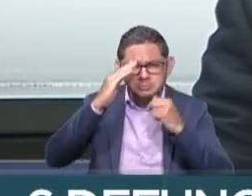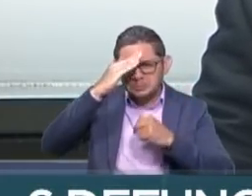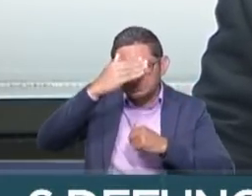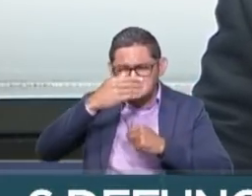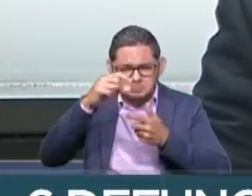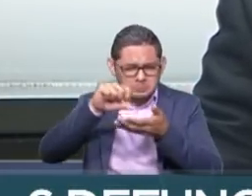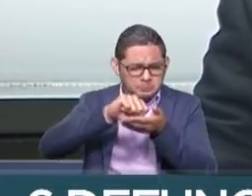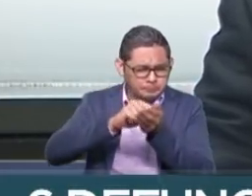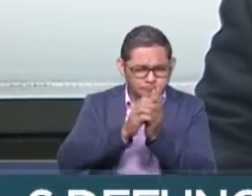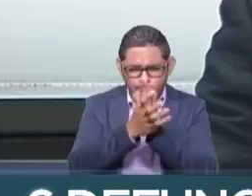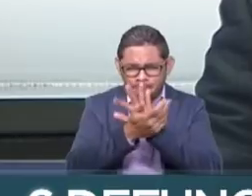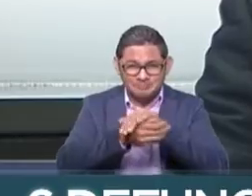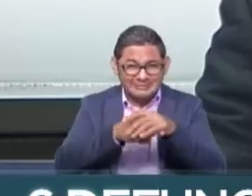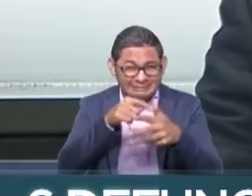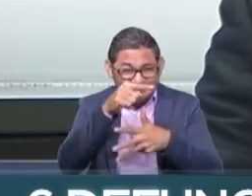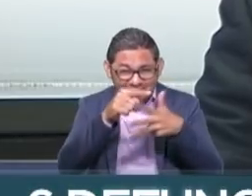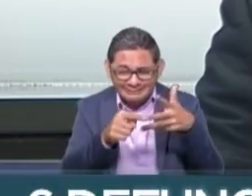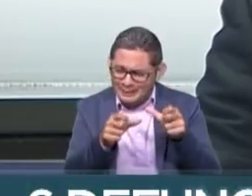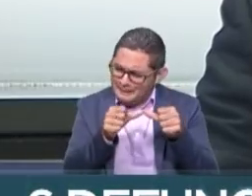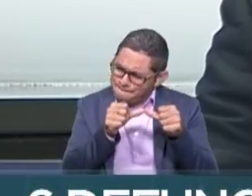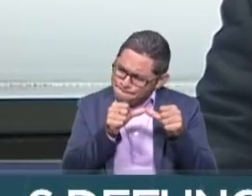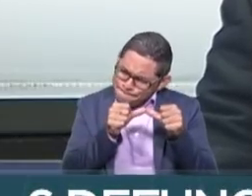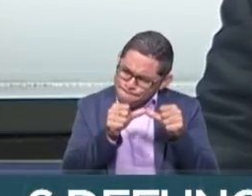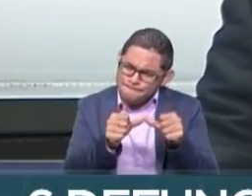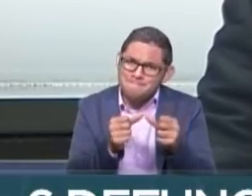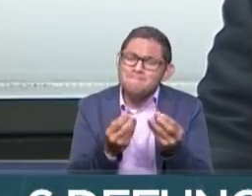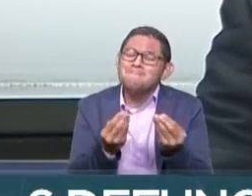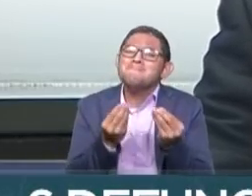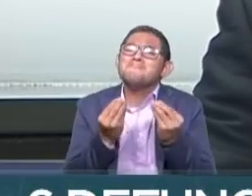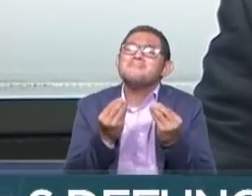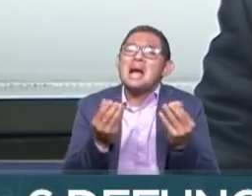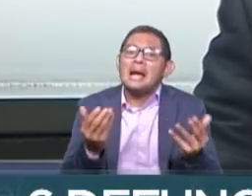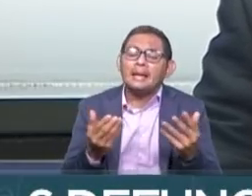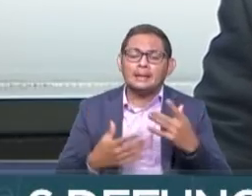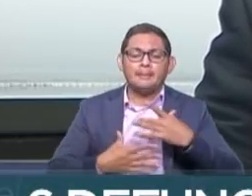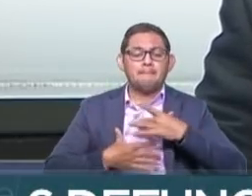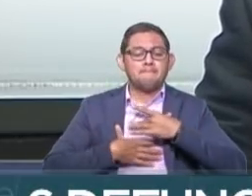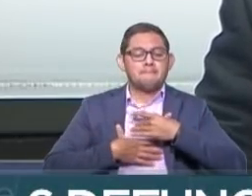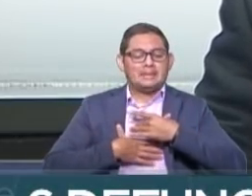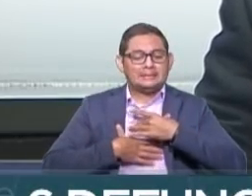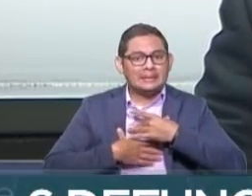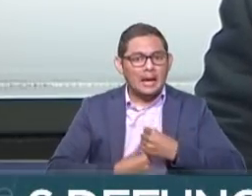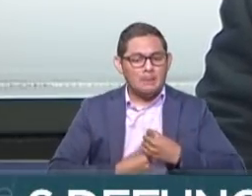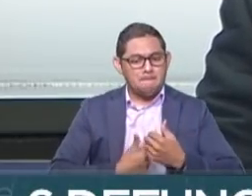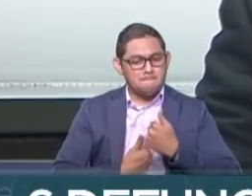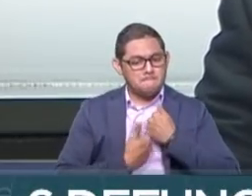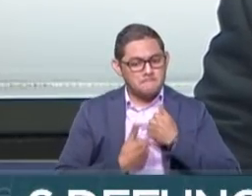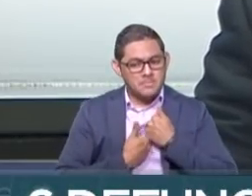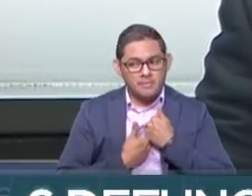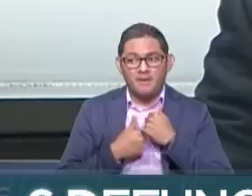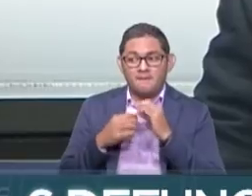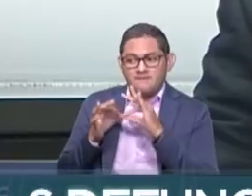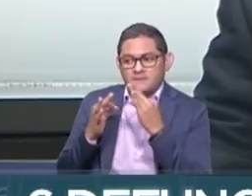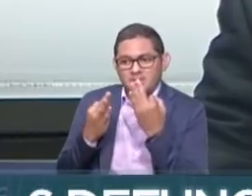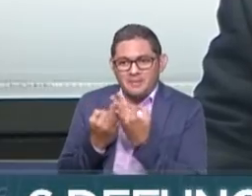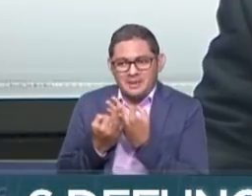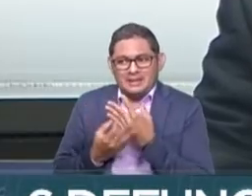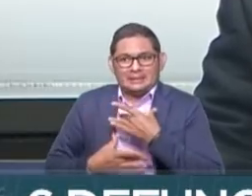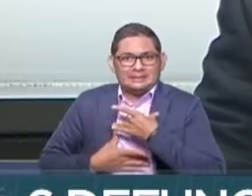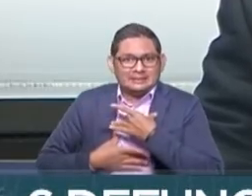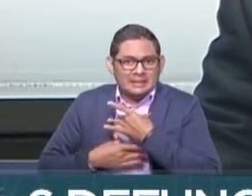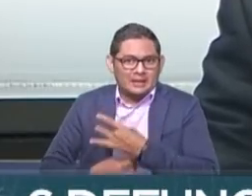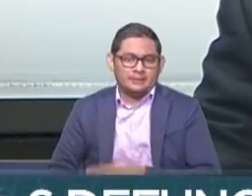que salvaguardemos nuestra salud y la de nuestros familiares. Queremos reiterar